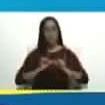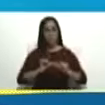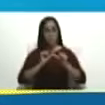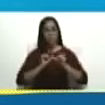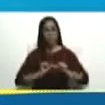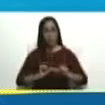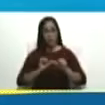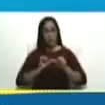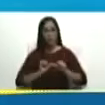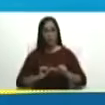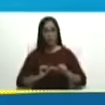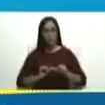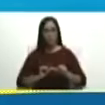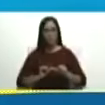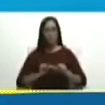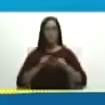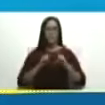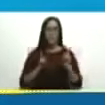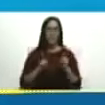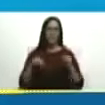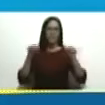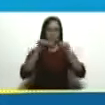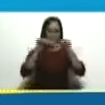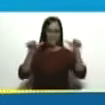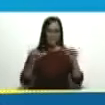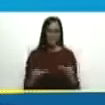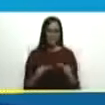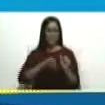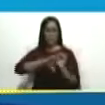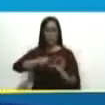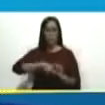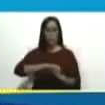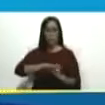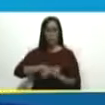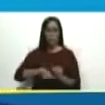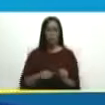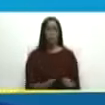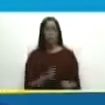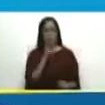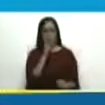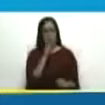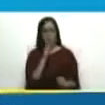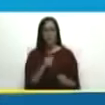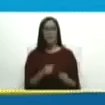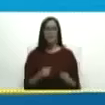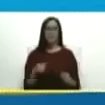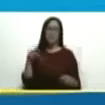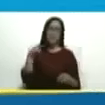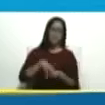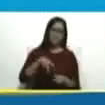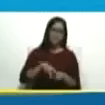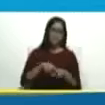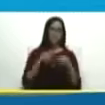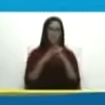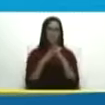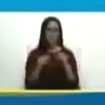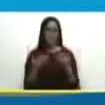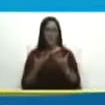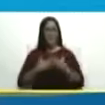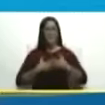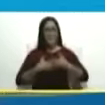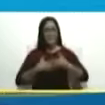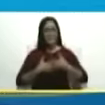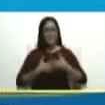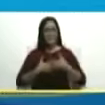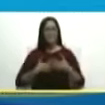Pero además esa trama de corrupción brutal que golpeó todas las empresas de